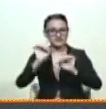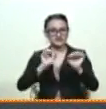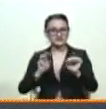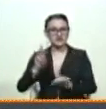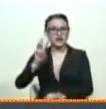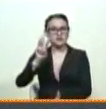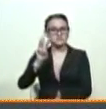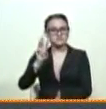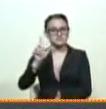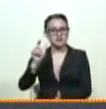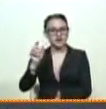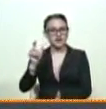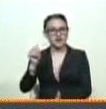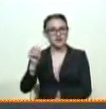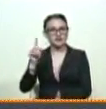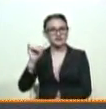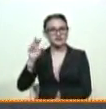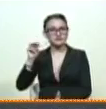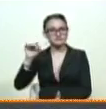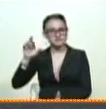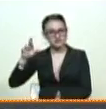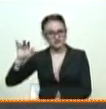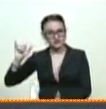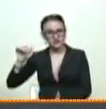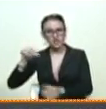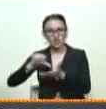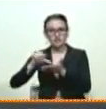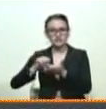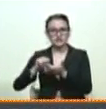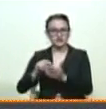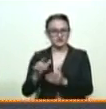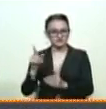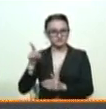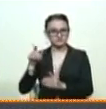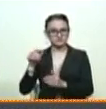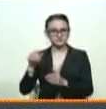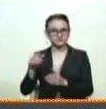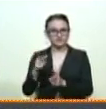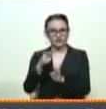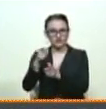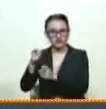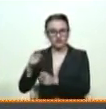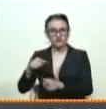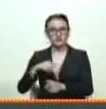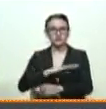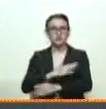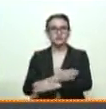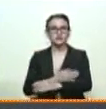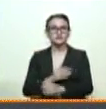Vladimir Padrino López. Él se encuentra en las instalaciones de Fuerte Tiuna. Buenos días, ministro, lo escuchamos.